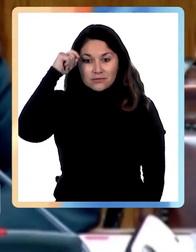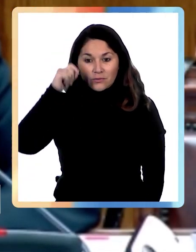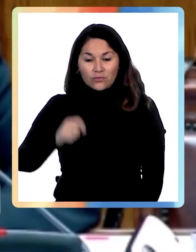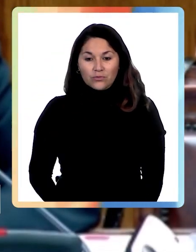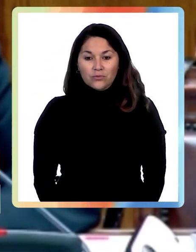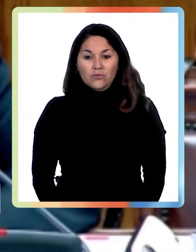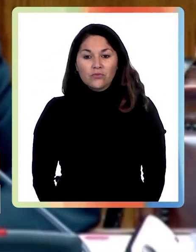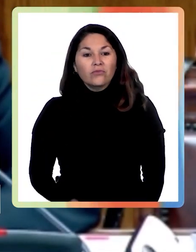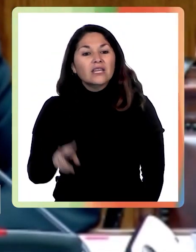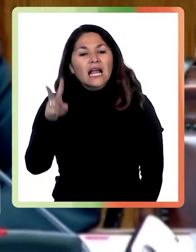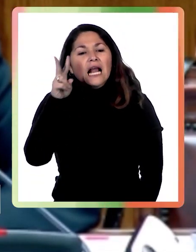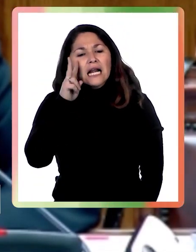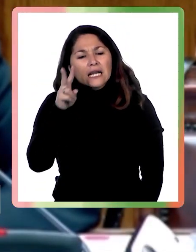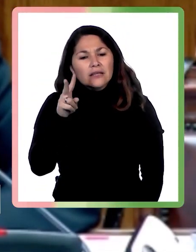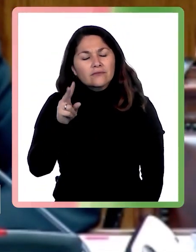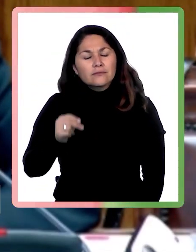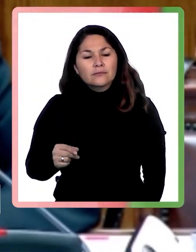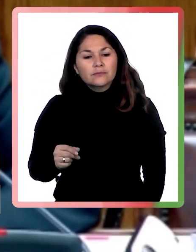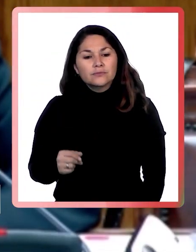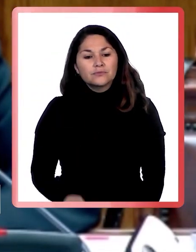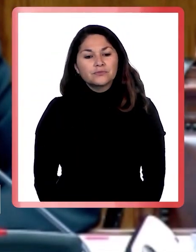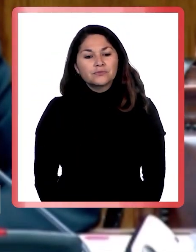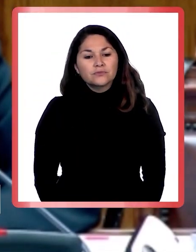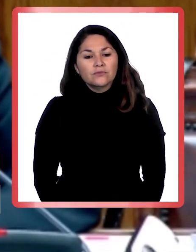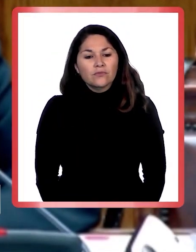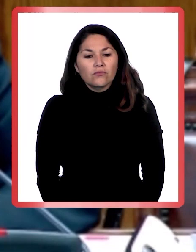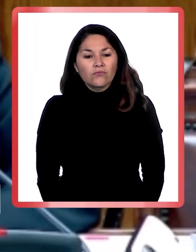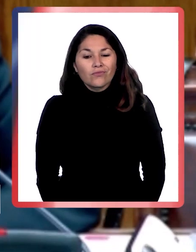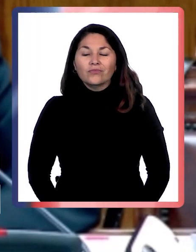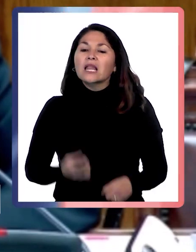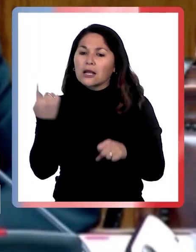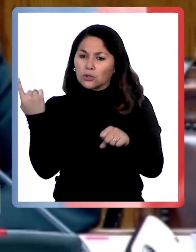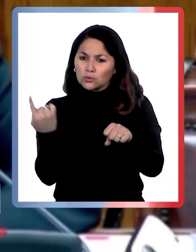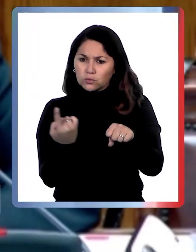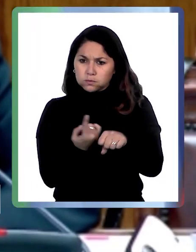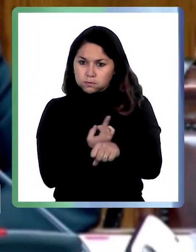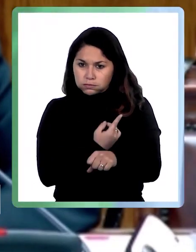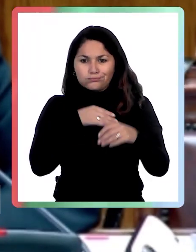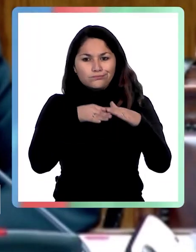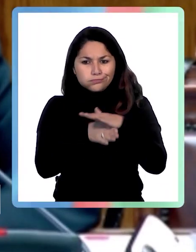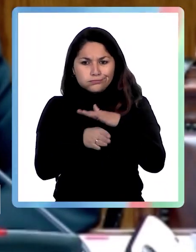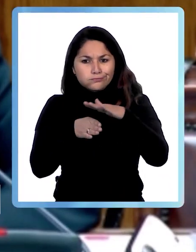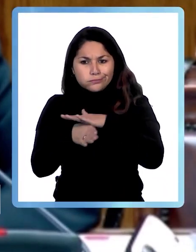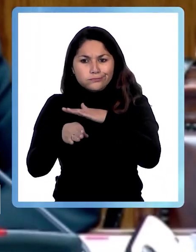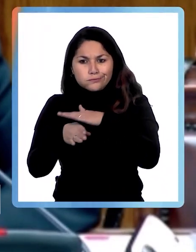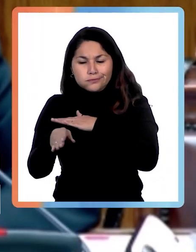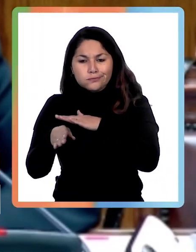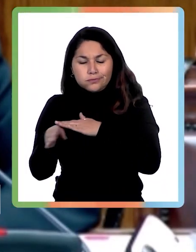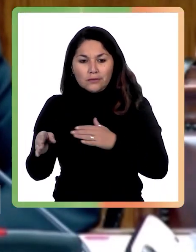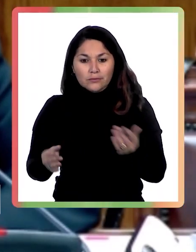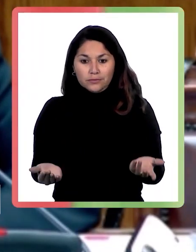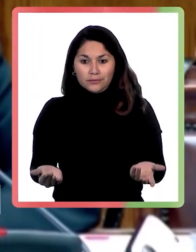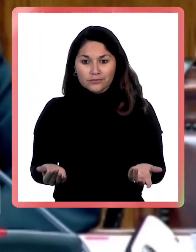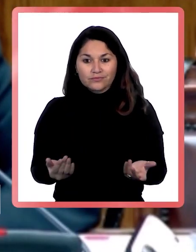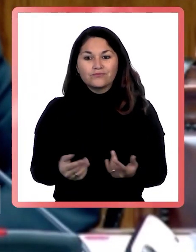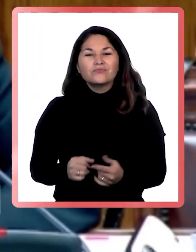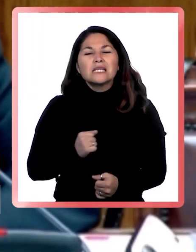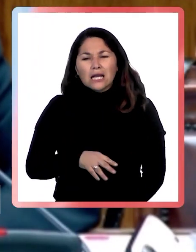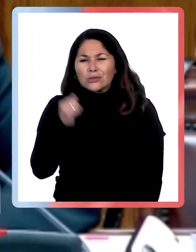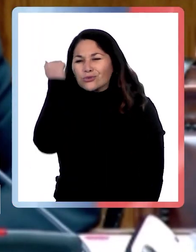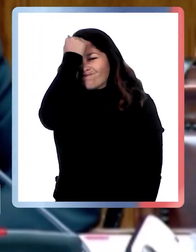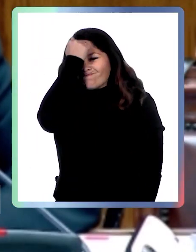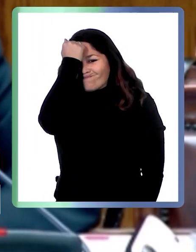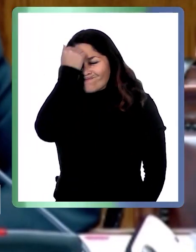verano hemos detectado una repunte de ingresos irregulares que ha sido objeto de Gran